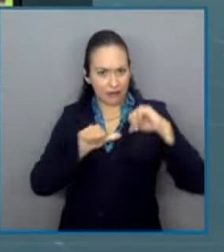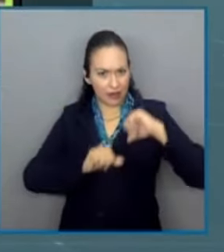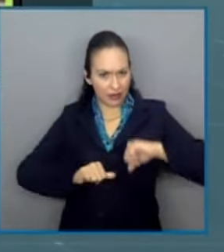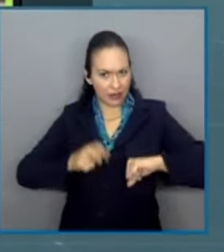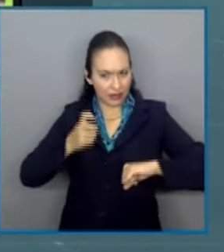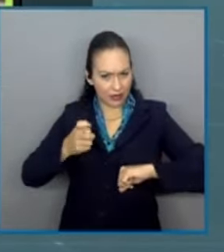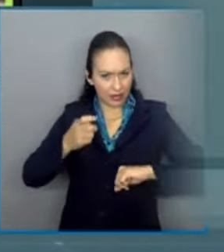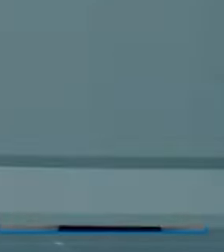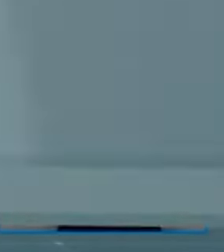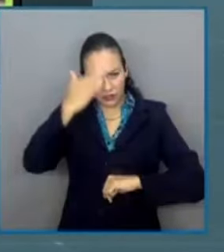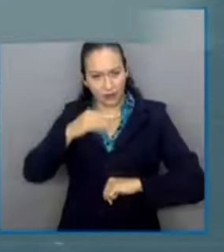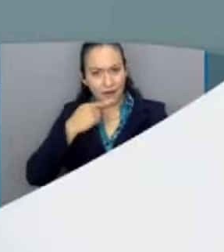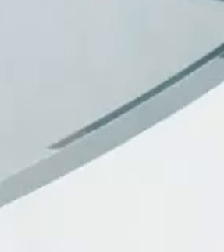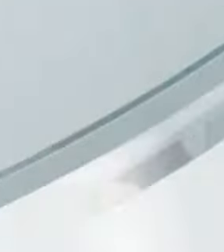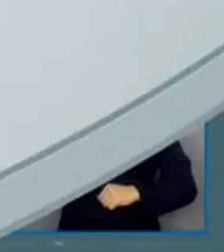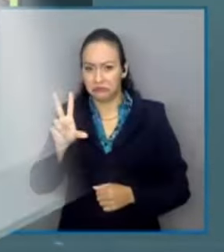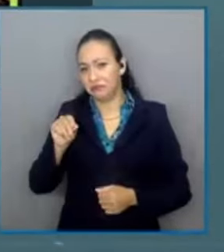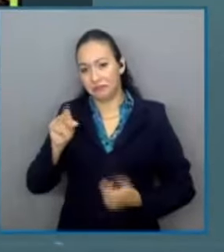denuncias.